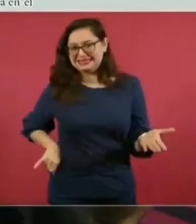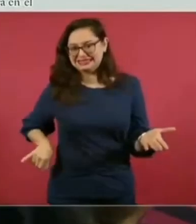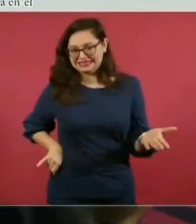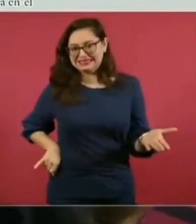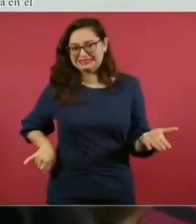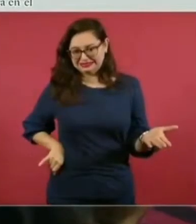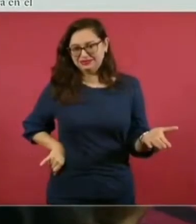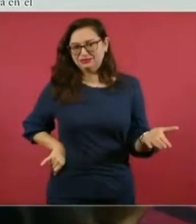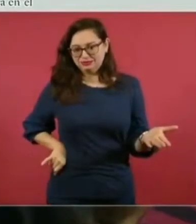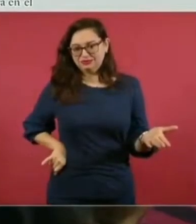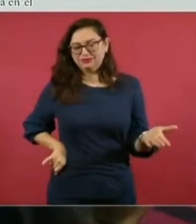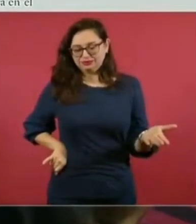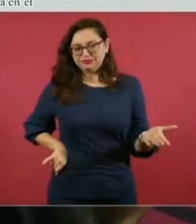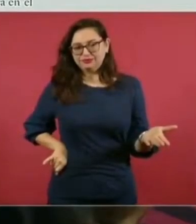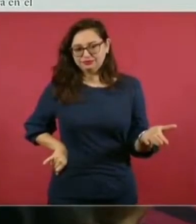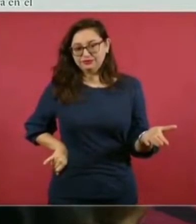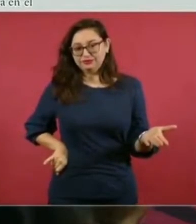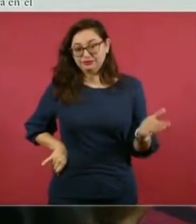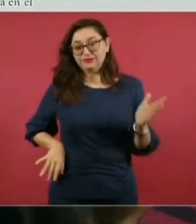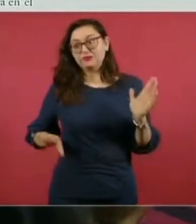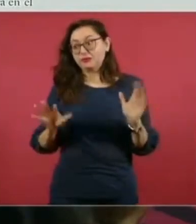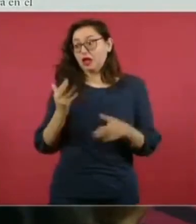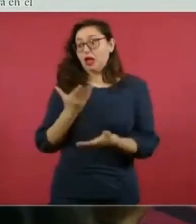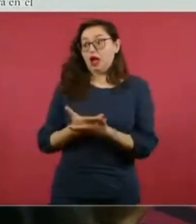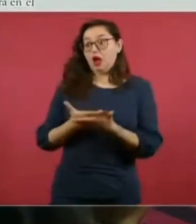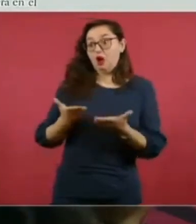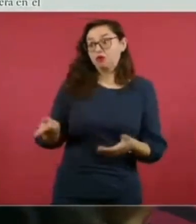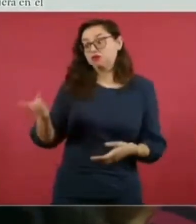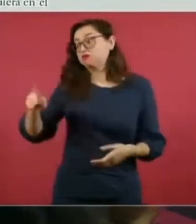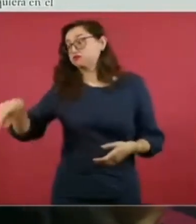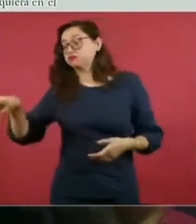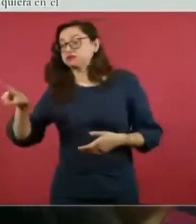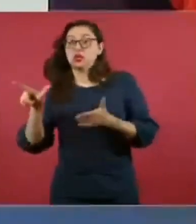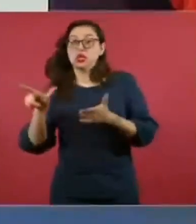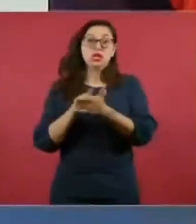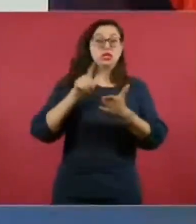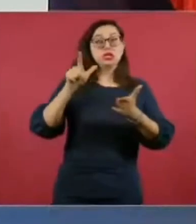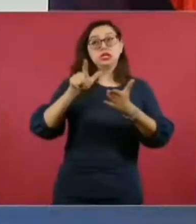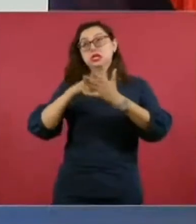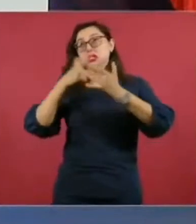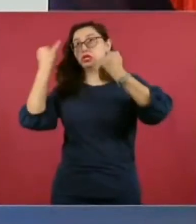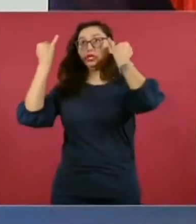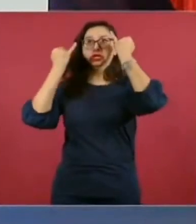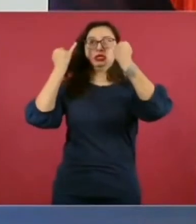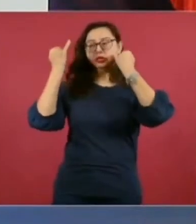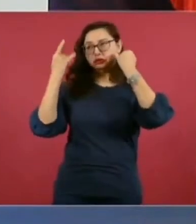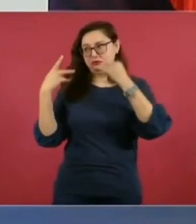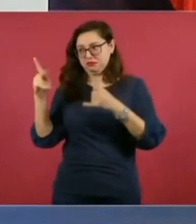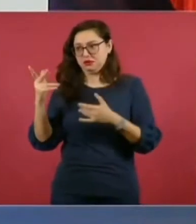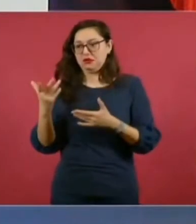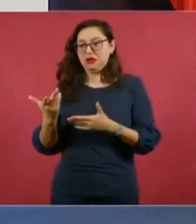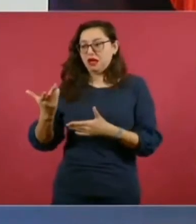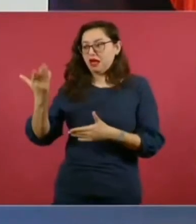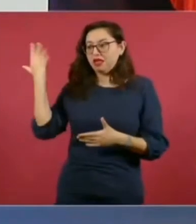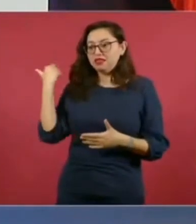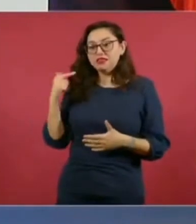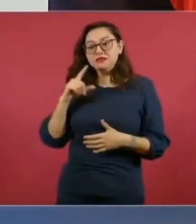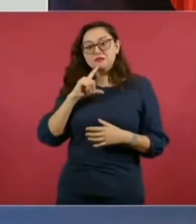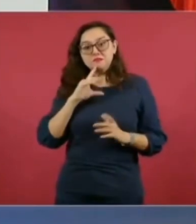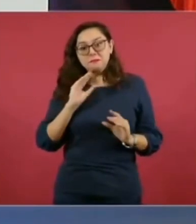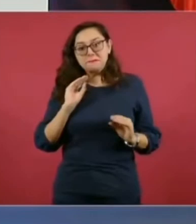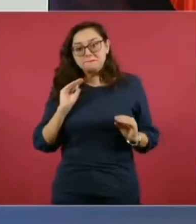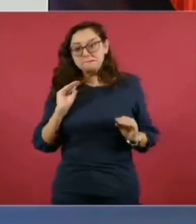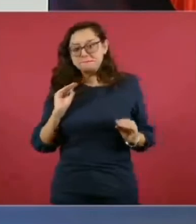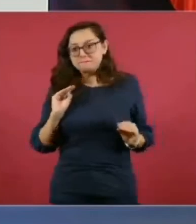hablan de legalidad, los constitucionalistas, que nunca dijeron nada.